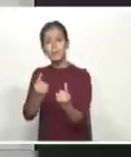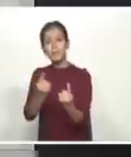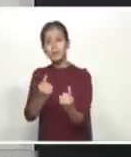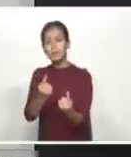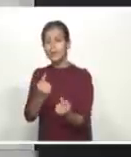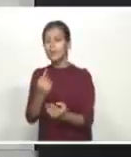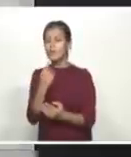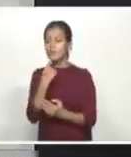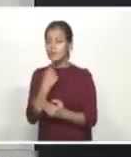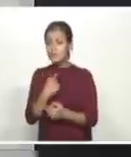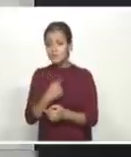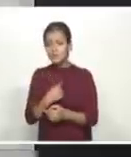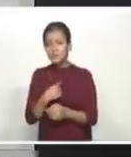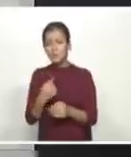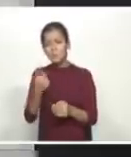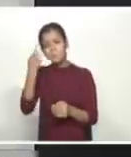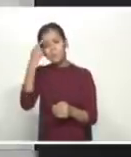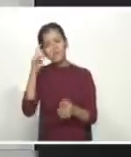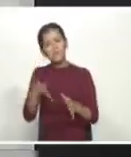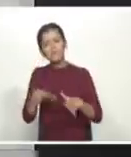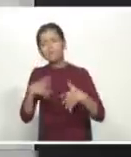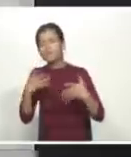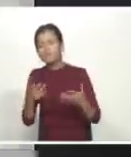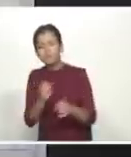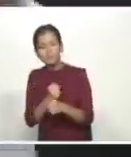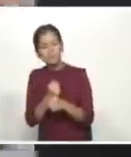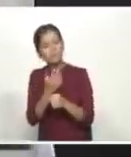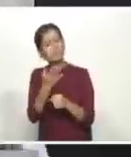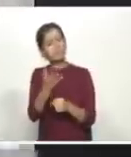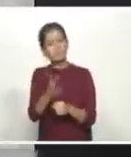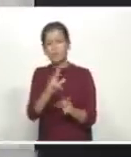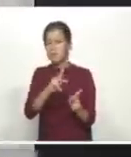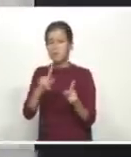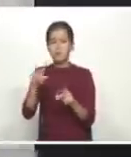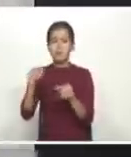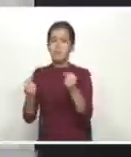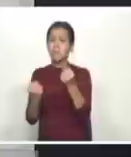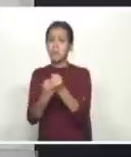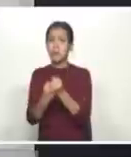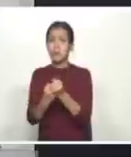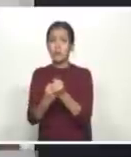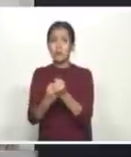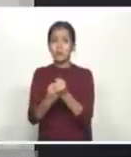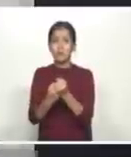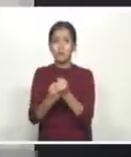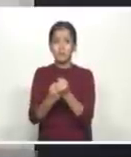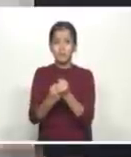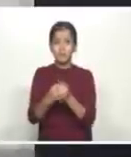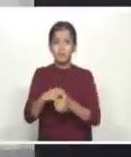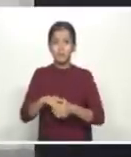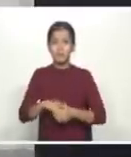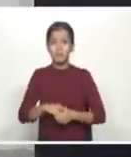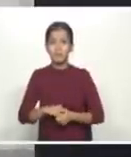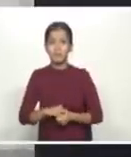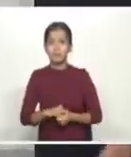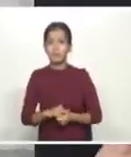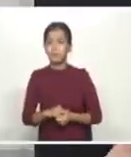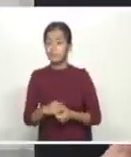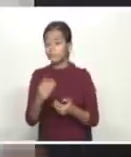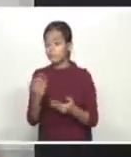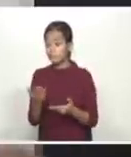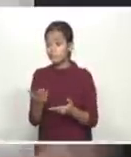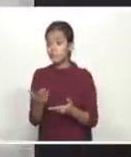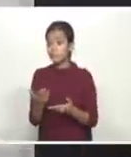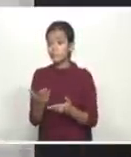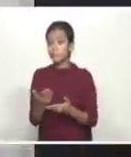agradecer, la gente lo va a olvidar y después van a pedir más. No hagan, no es algo